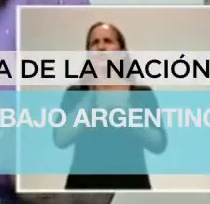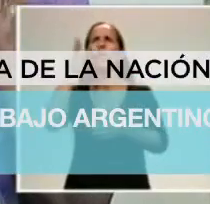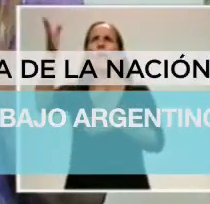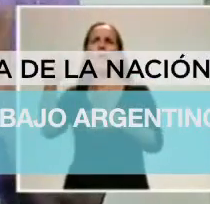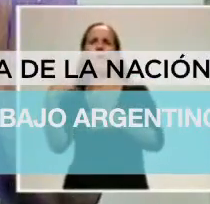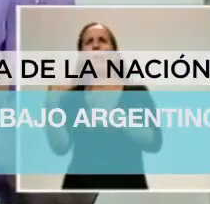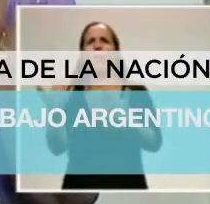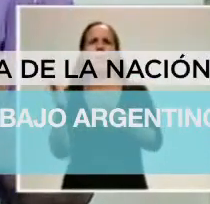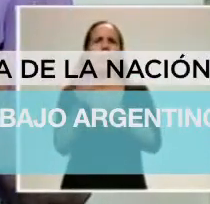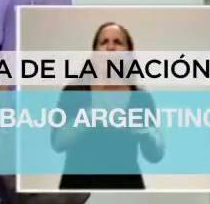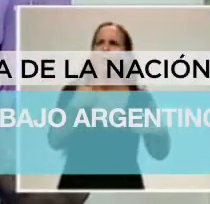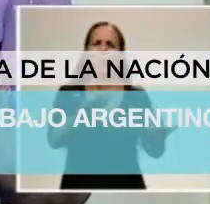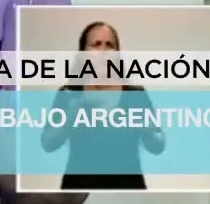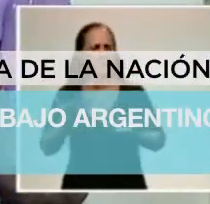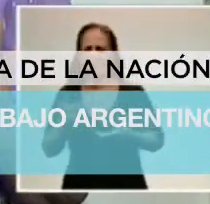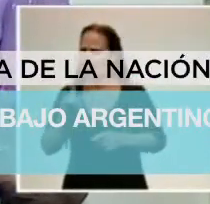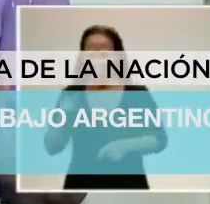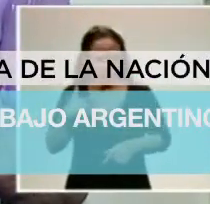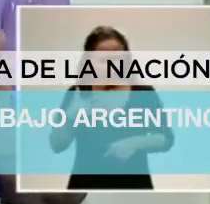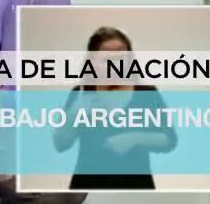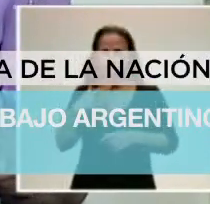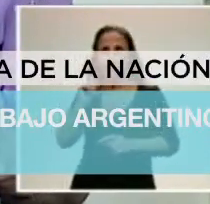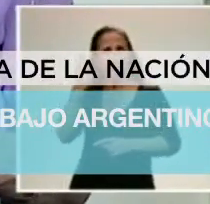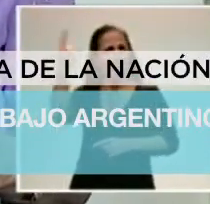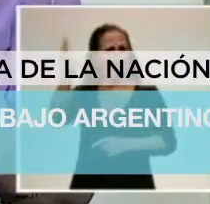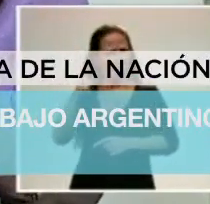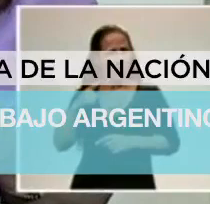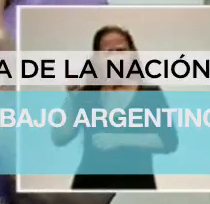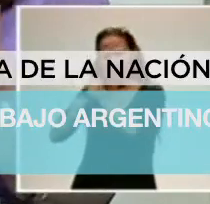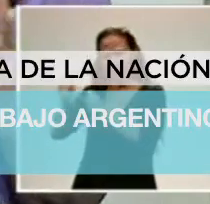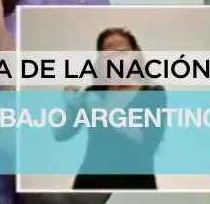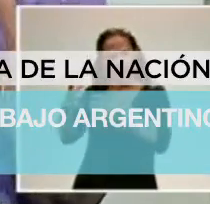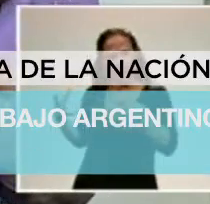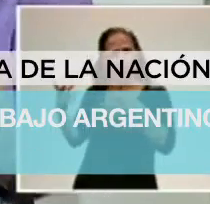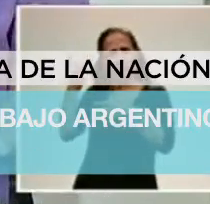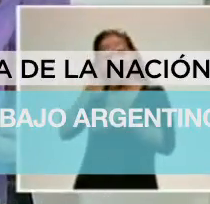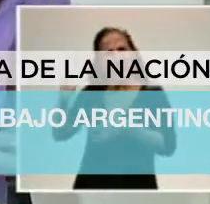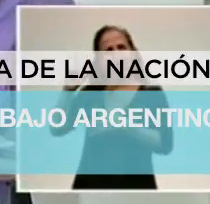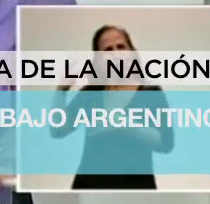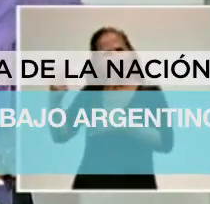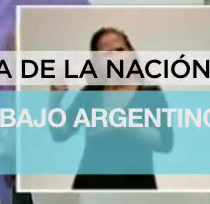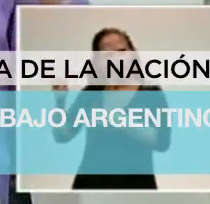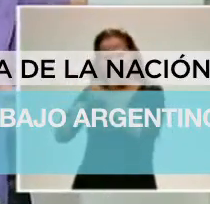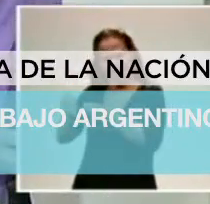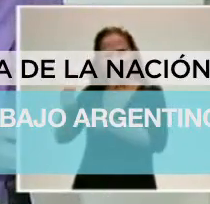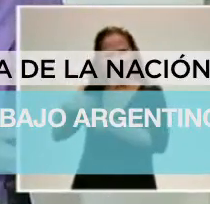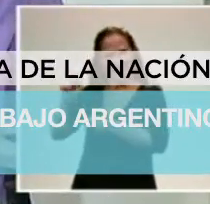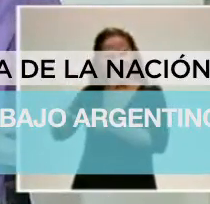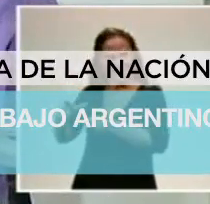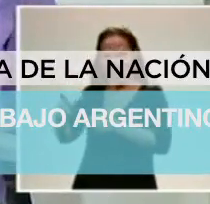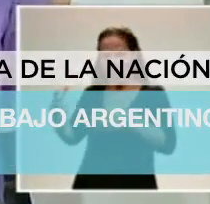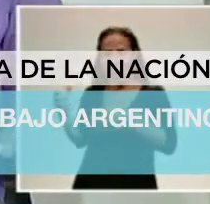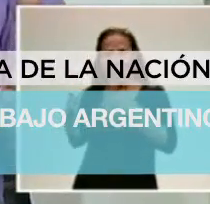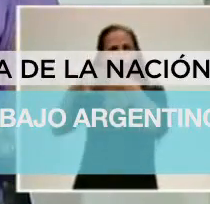Yo fui acompañada por 102 empresas a la República Popular China. 102 empresas argentinas, de empresarios